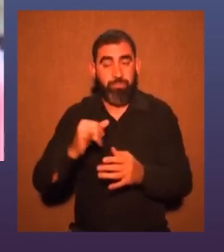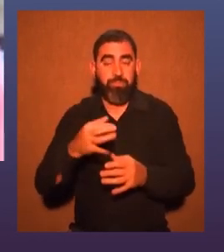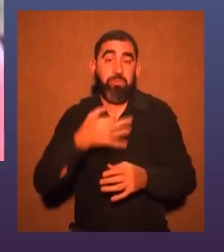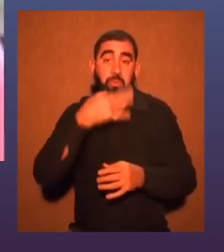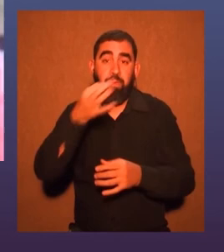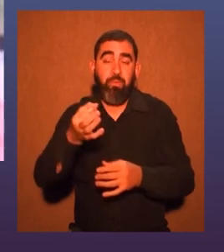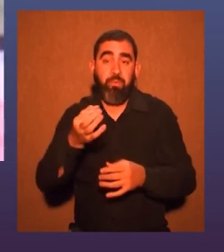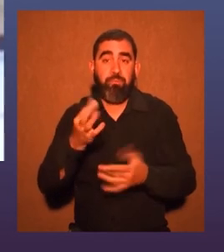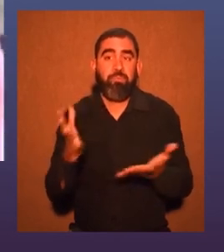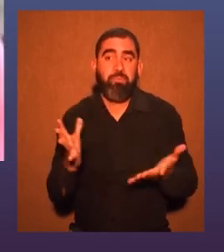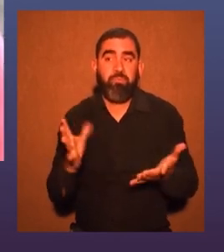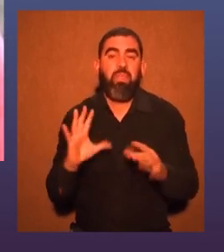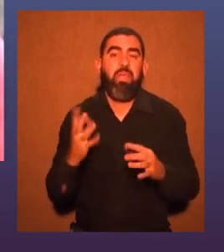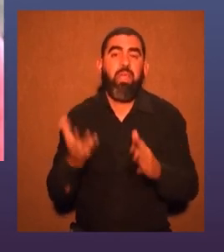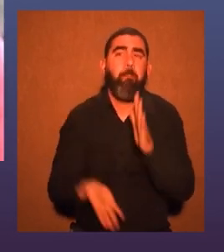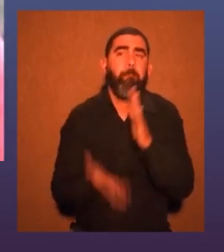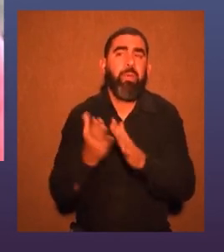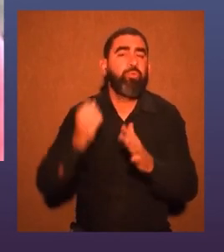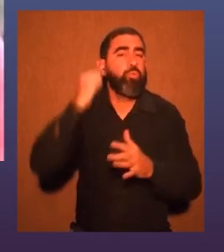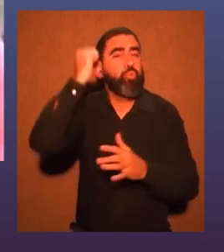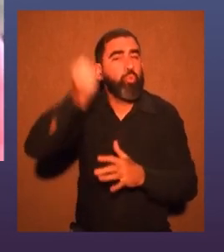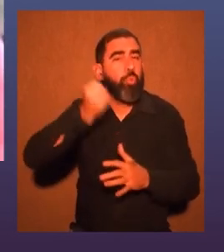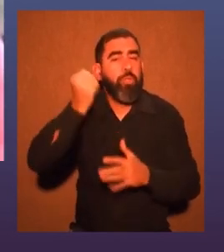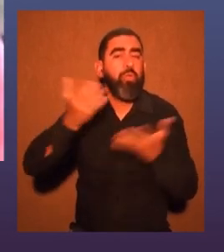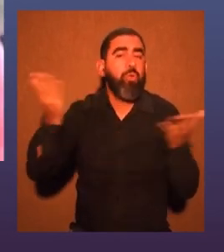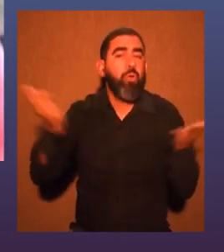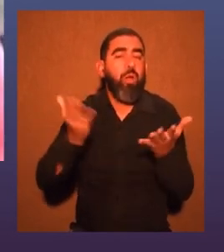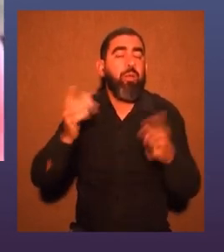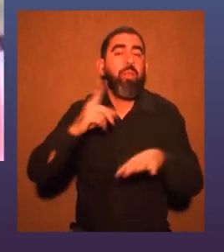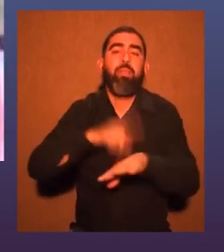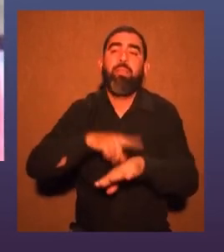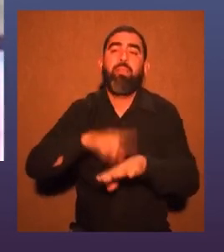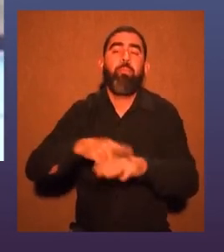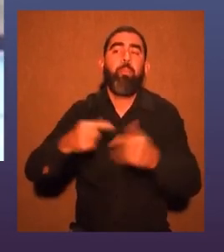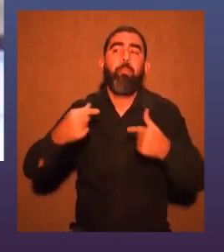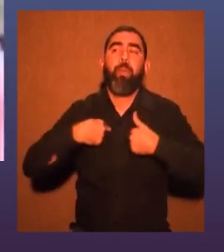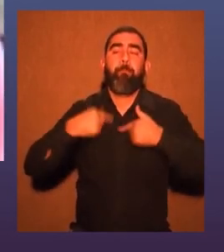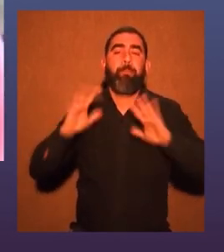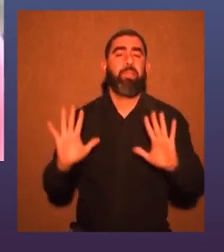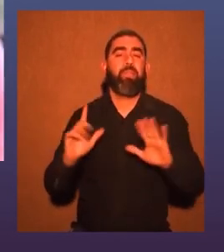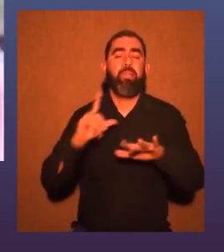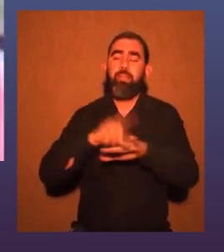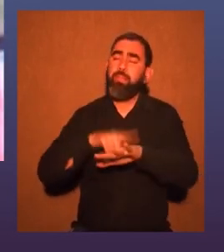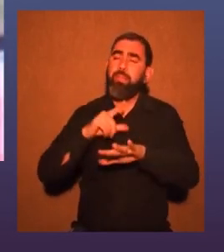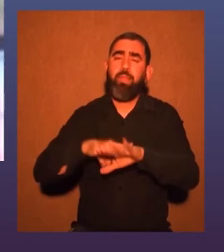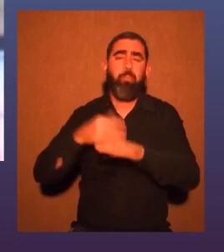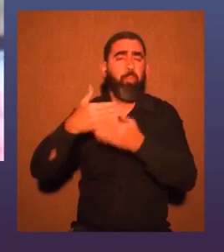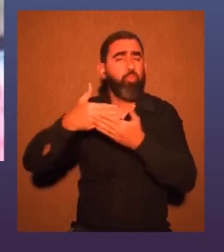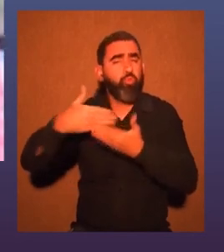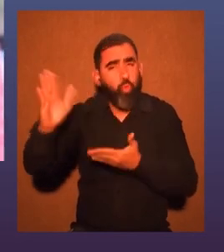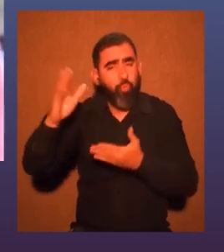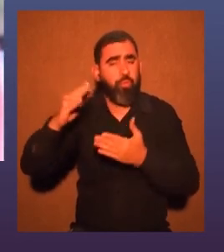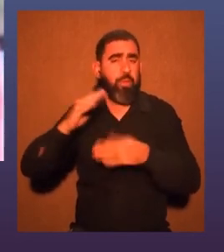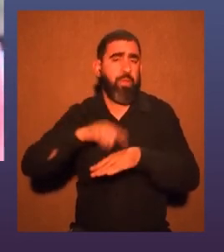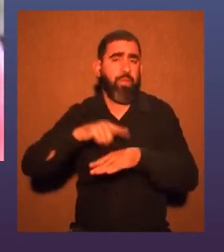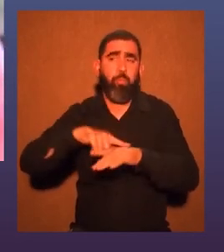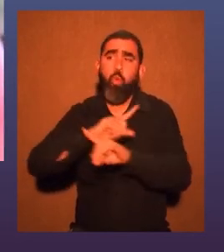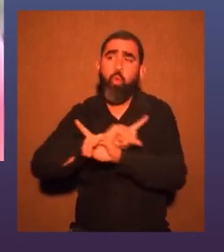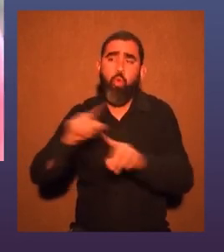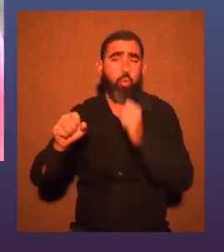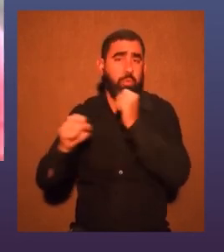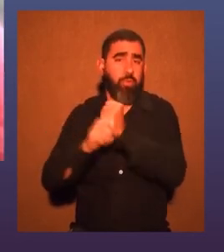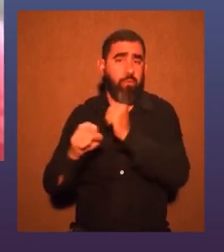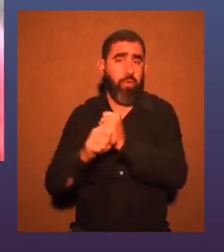¡ay! ¿Qué es lo que más desea uno, no? Tener un tiempo para uno. Tener tiempo libre o no trabajar o